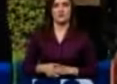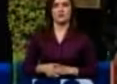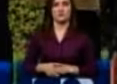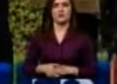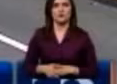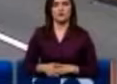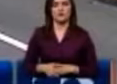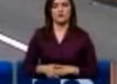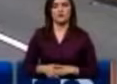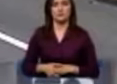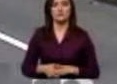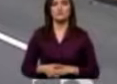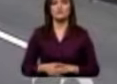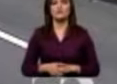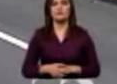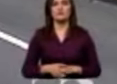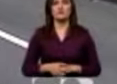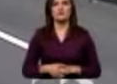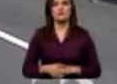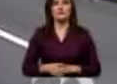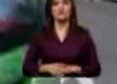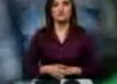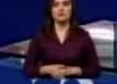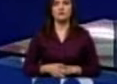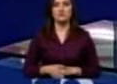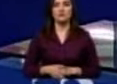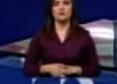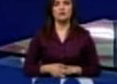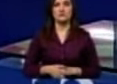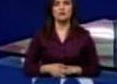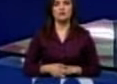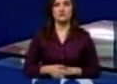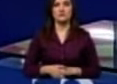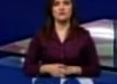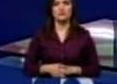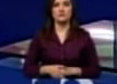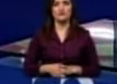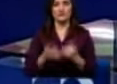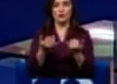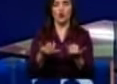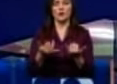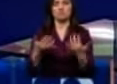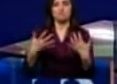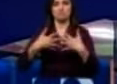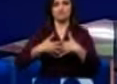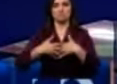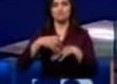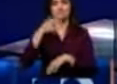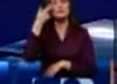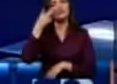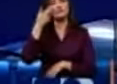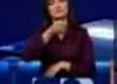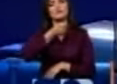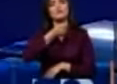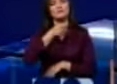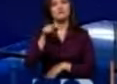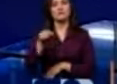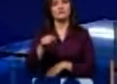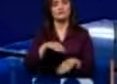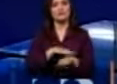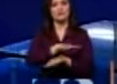la etapa de construcción. En Quito, Jorge Loaiza, 24 horas. Bueno, y justamente nos vamos en vivo en este momento con Helen Quiñones, que se encuentra ahí